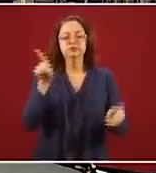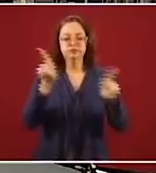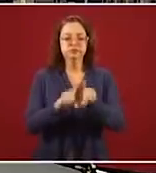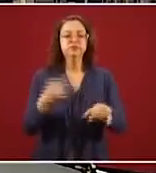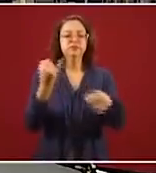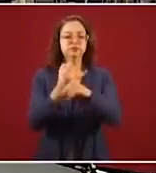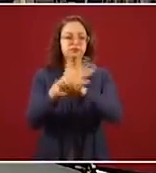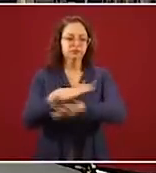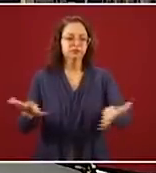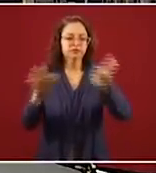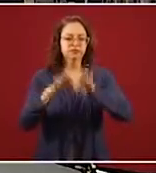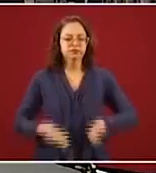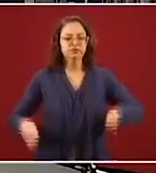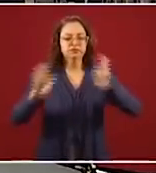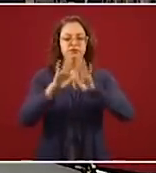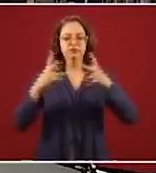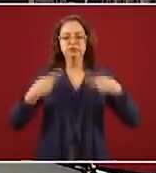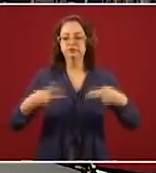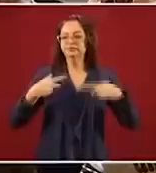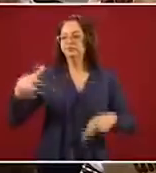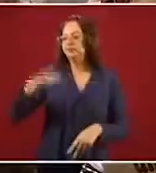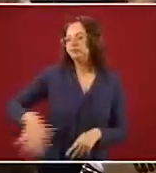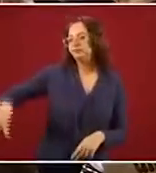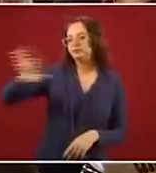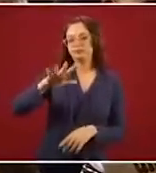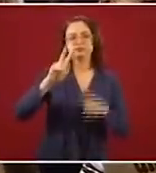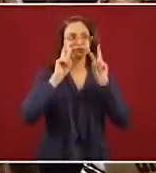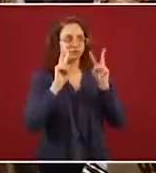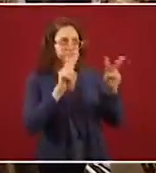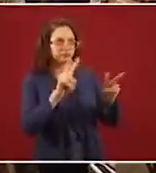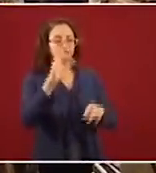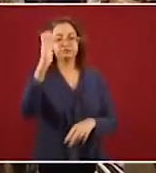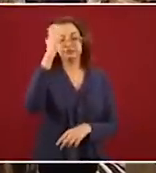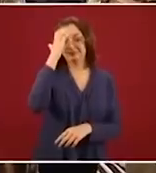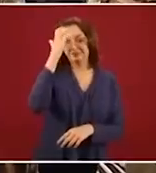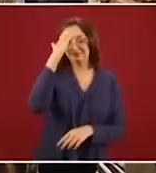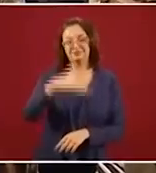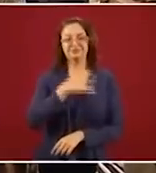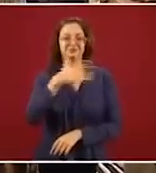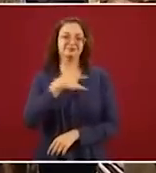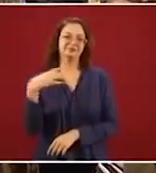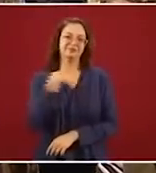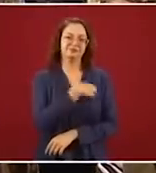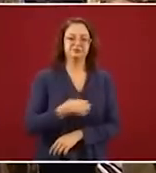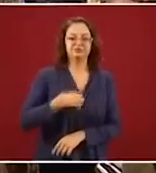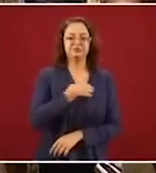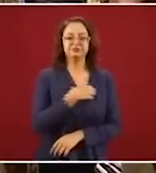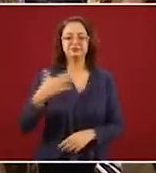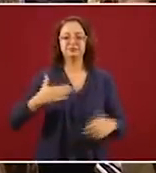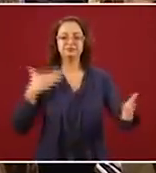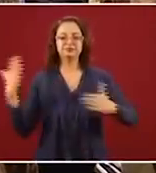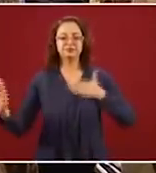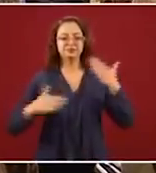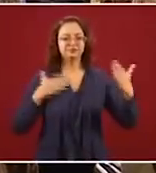para la gente, para los mexicanos, alegrarnos, pues,